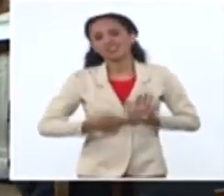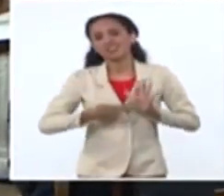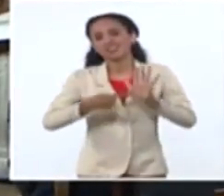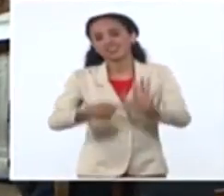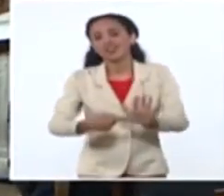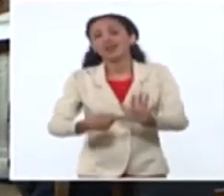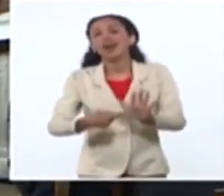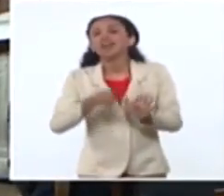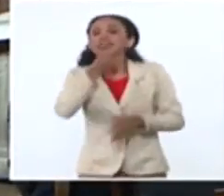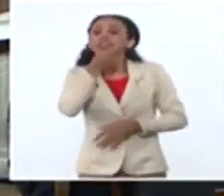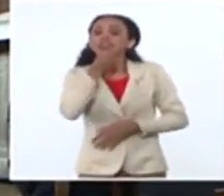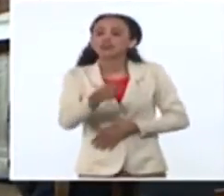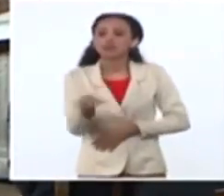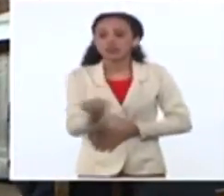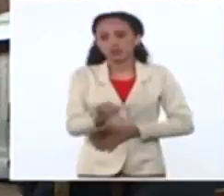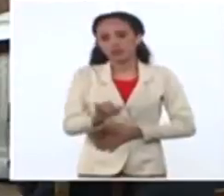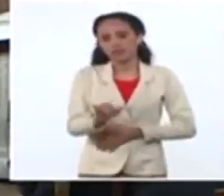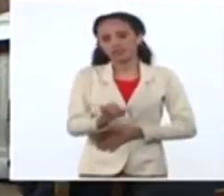denunciar.